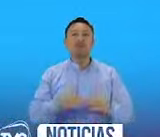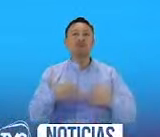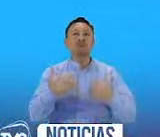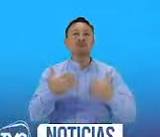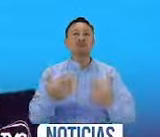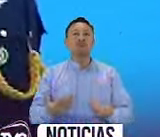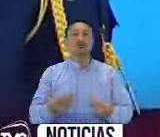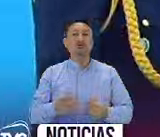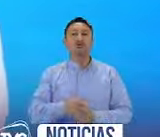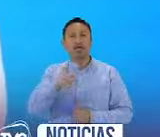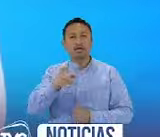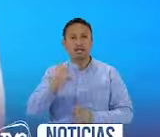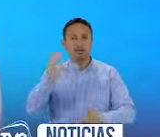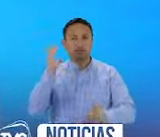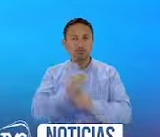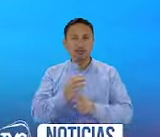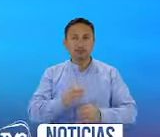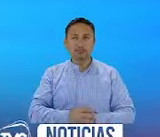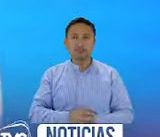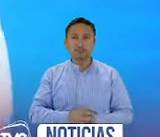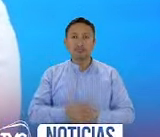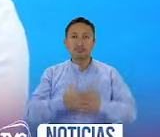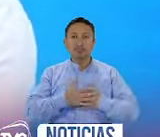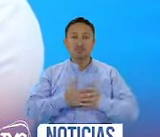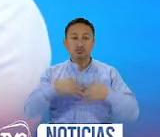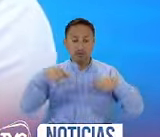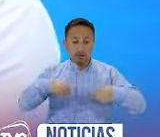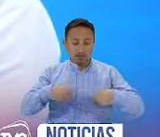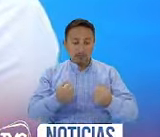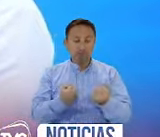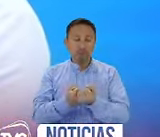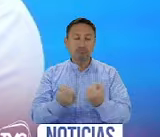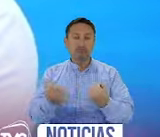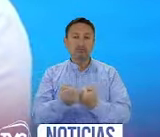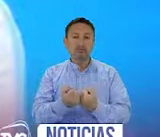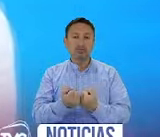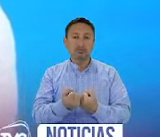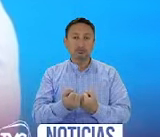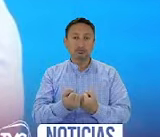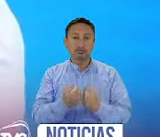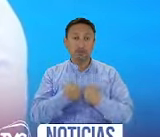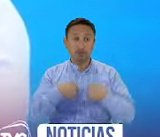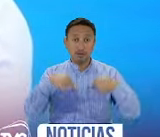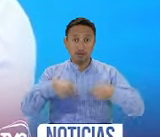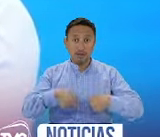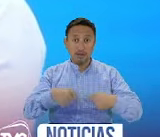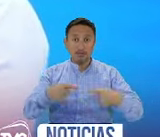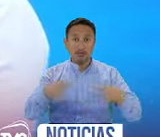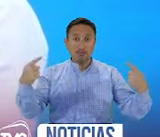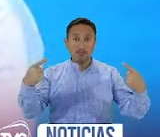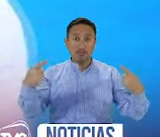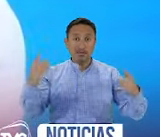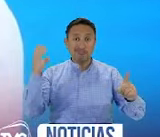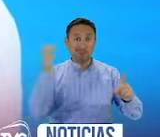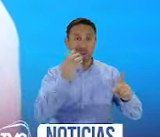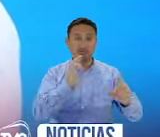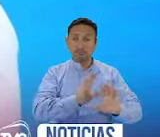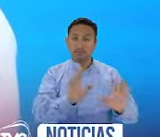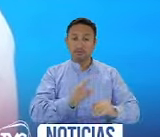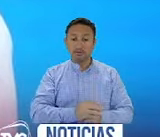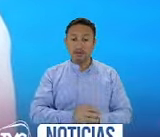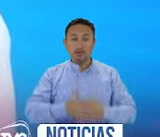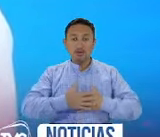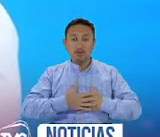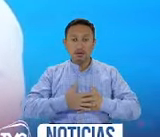detractores. Nosotros estamos aquí para cooperar. Nosotros no estamos para confrontar y atacar. Uno tiene que saber contragolpear